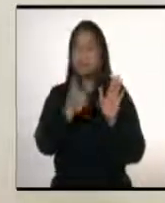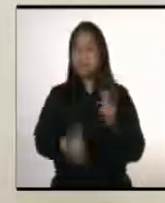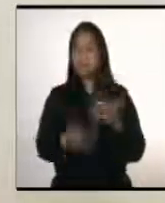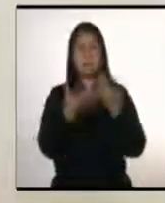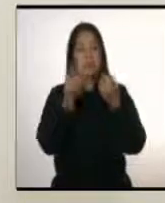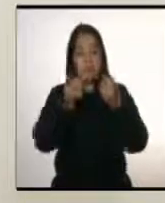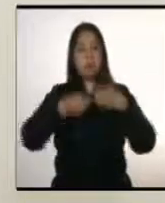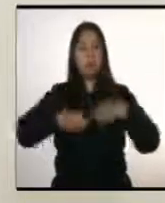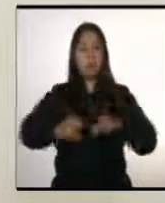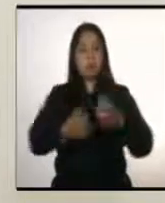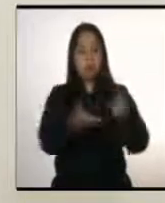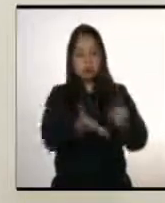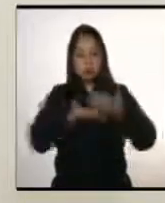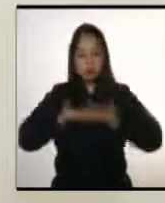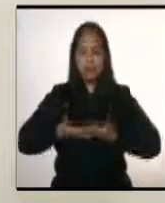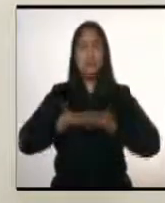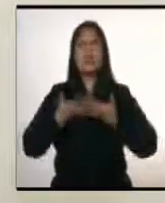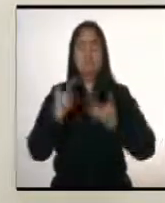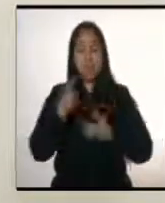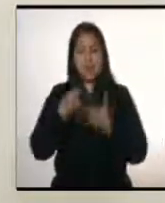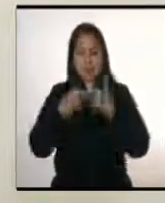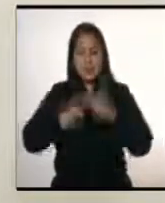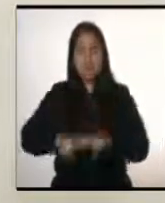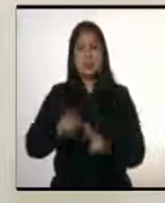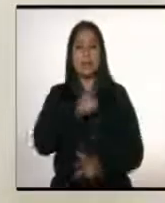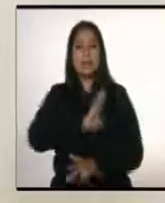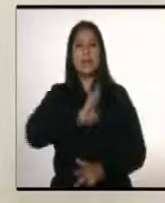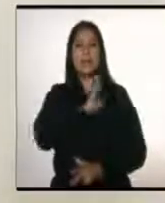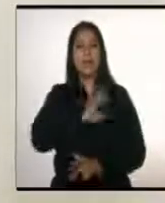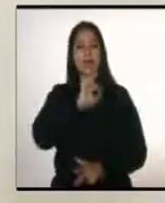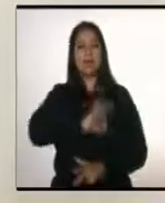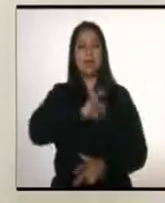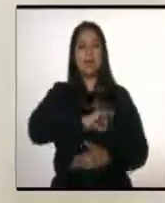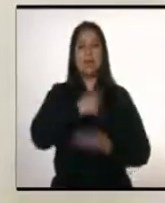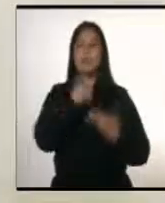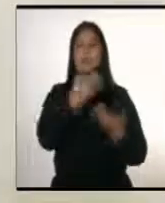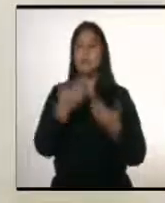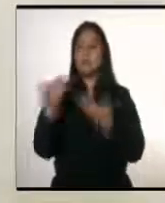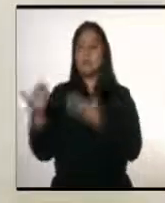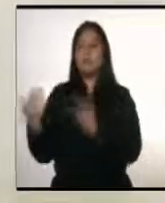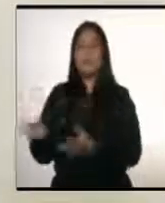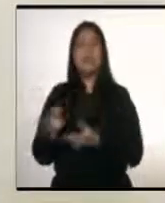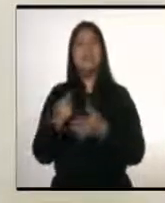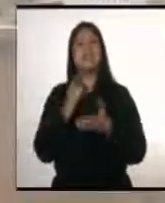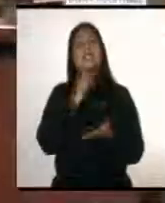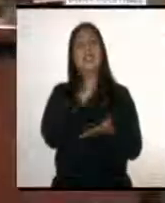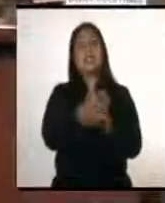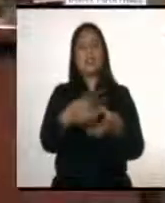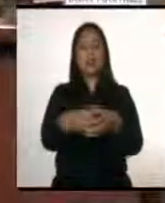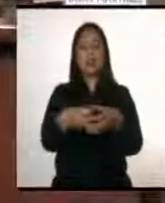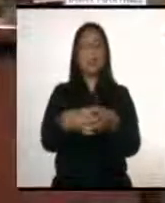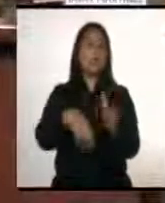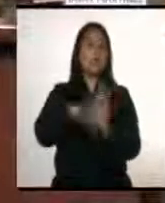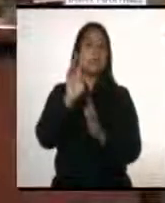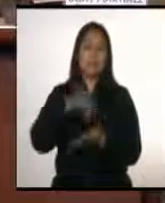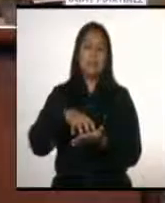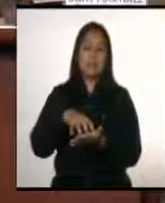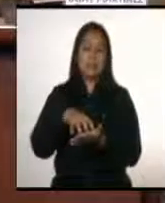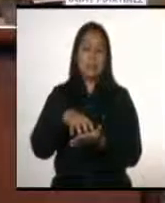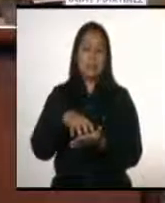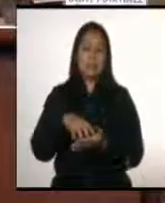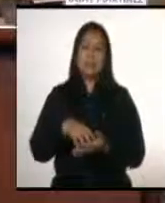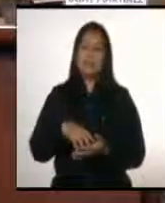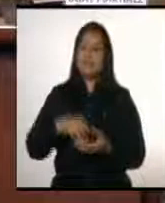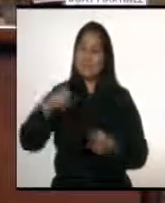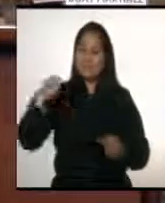de principiar a generar beneficios sociales llegando a las clases más necesitadas. Desgraciadamente, el